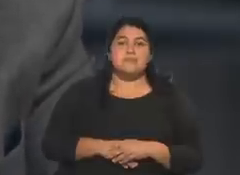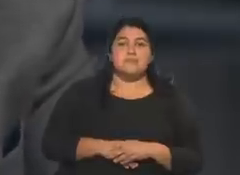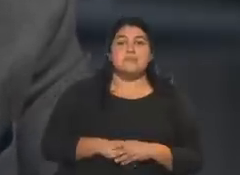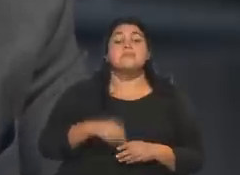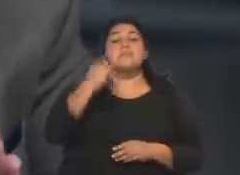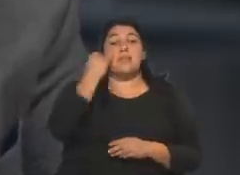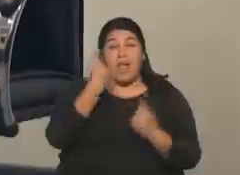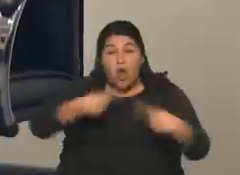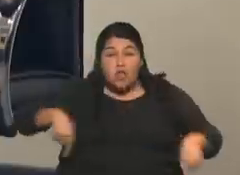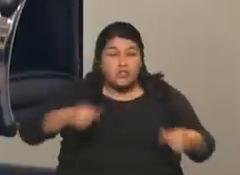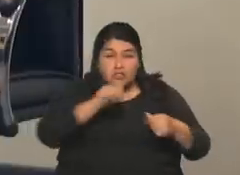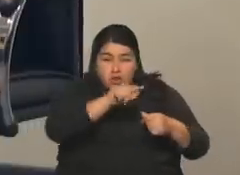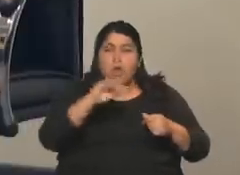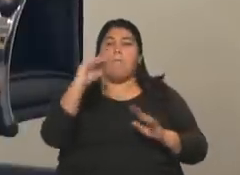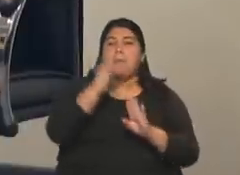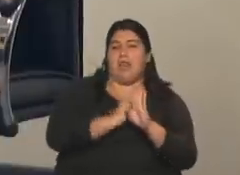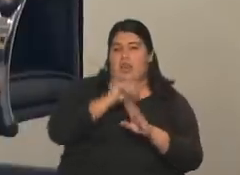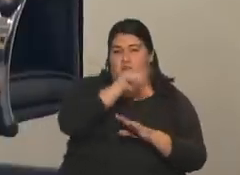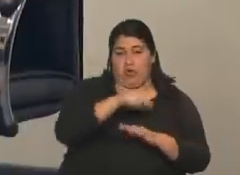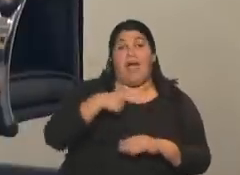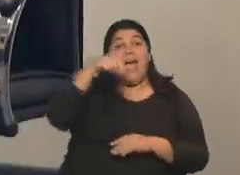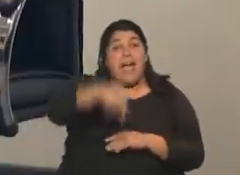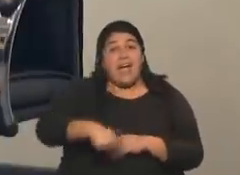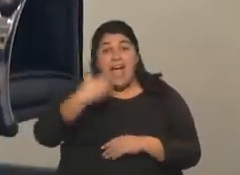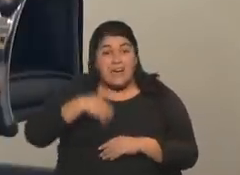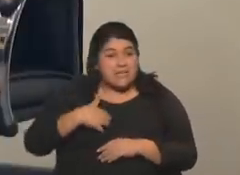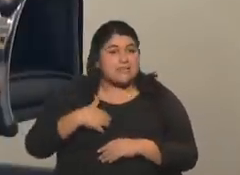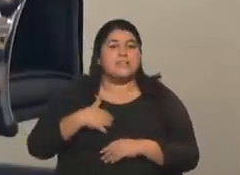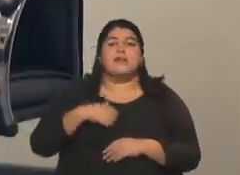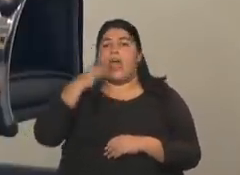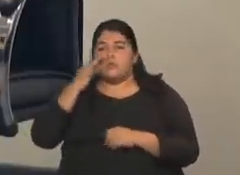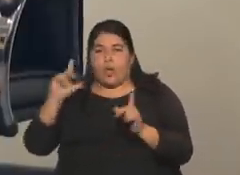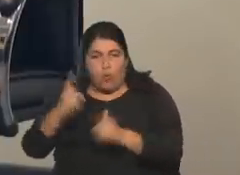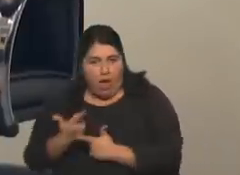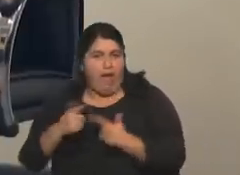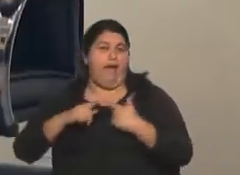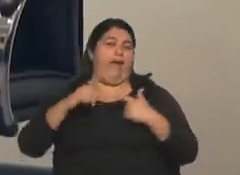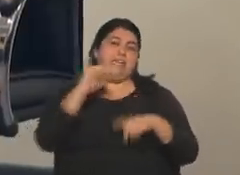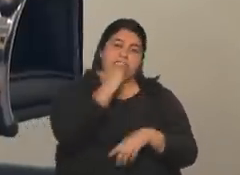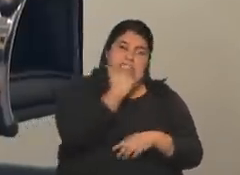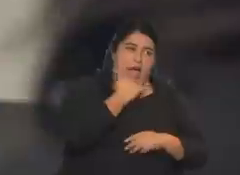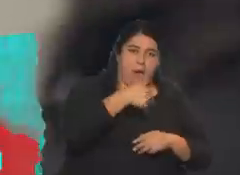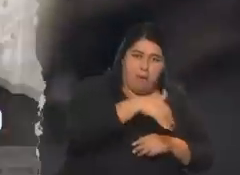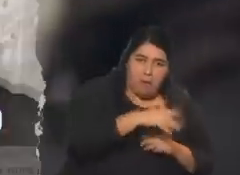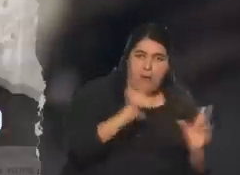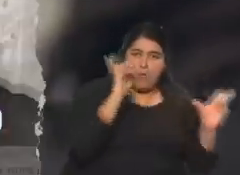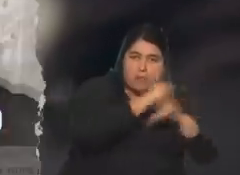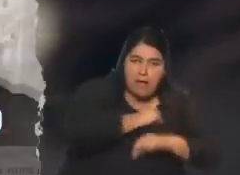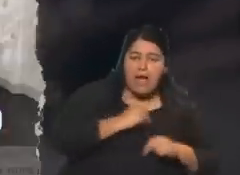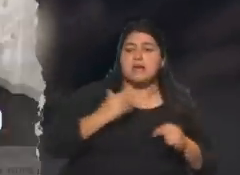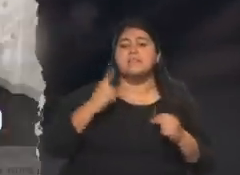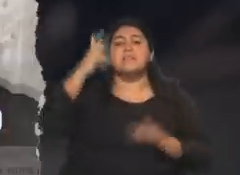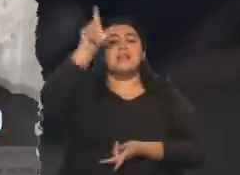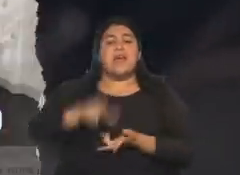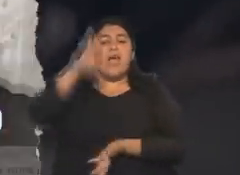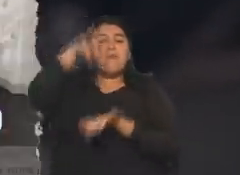digamos, menor. Pero mientras tanto, acá en la Argentina no hay azúcar, hierba escasea. Claro, ¿qué va a hacer el